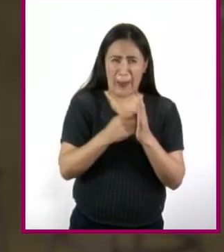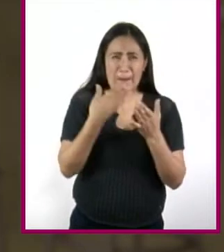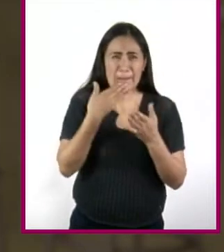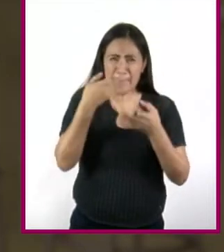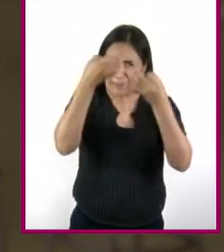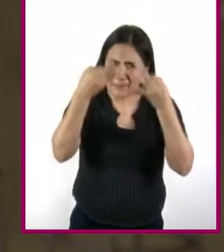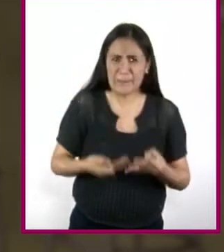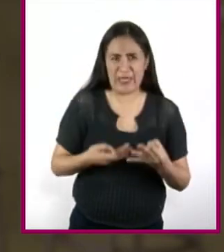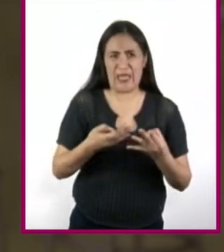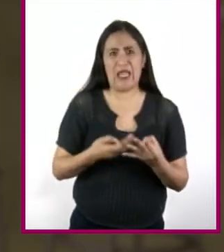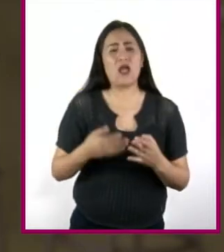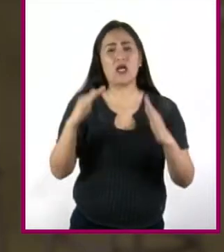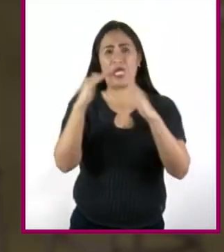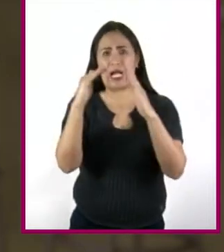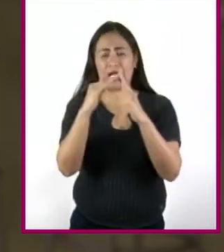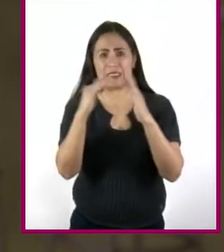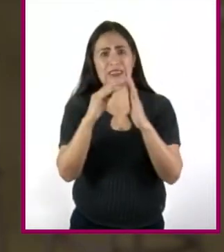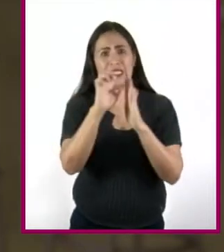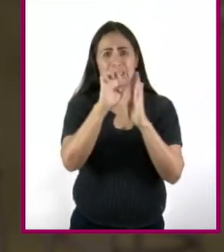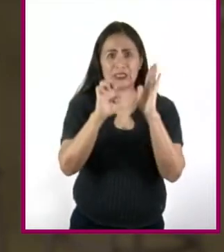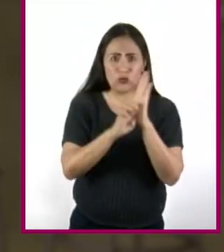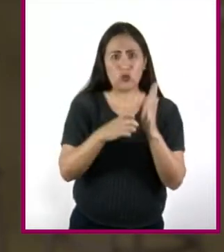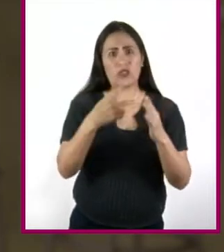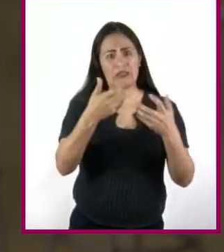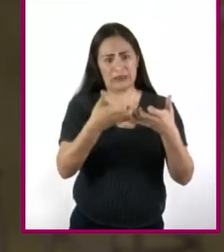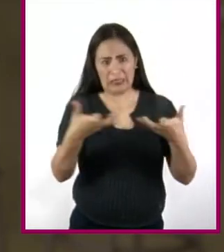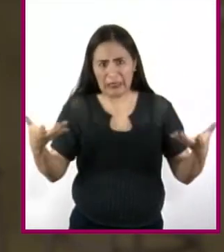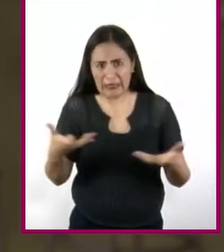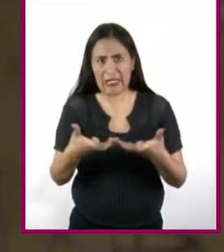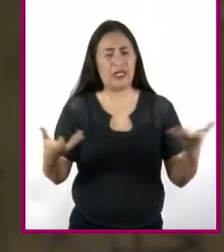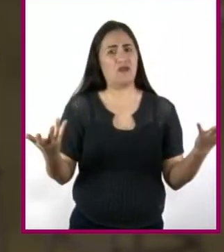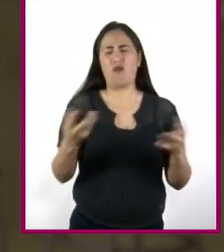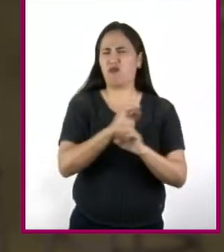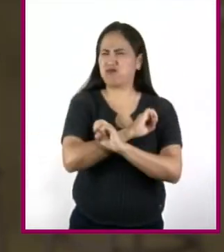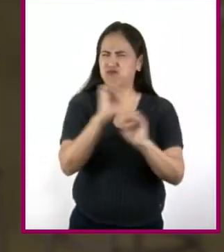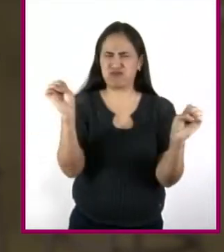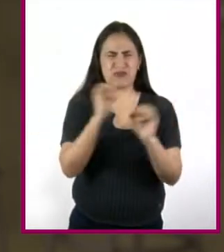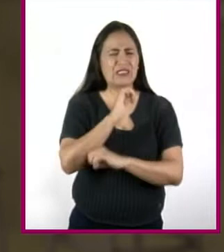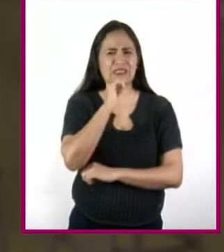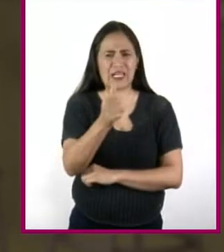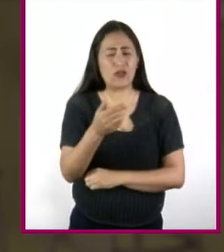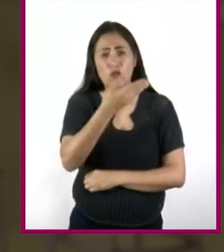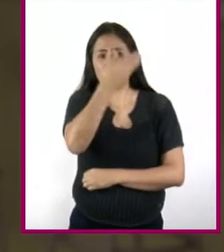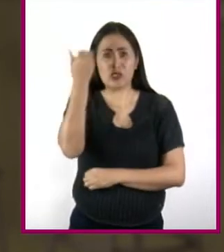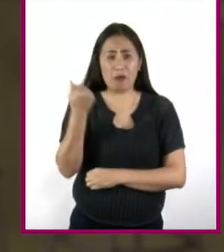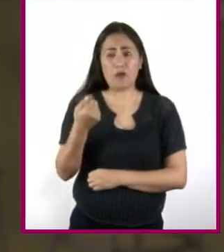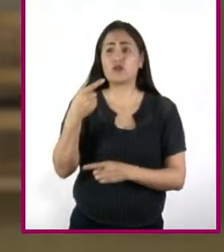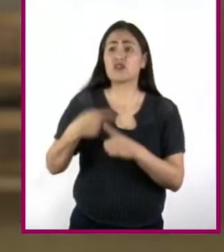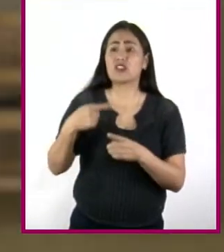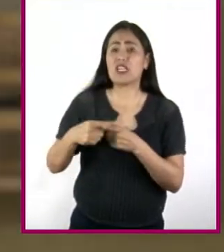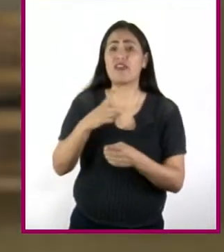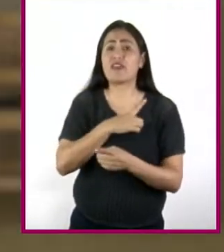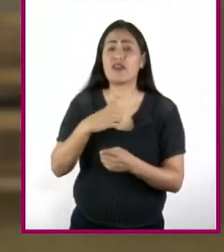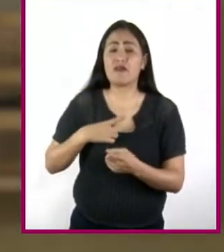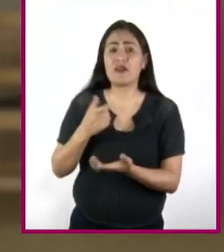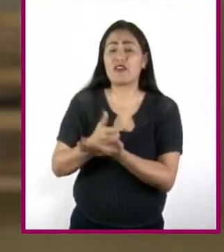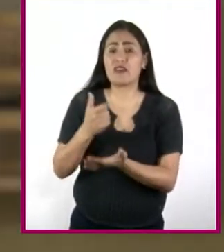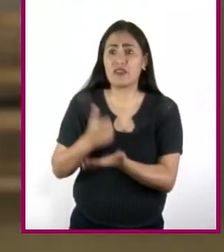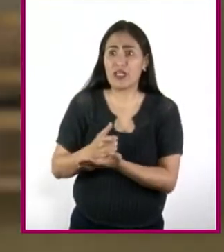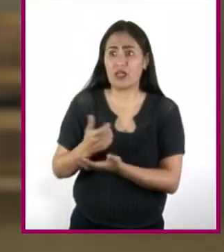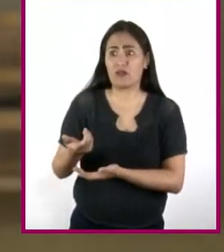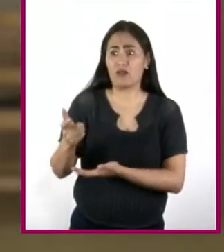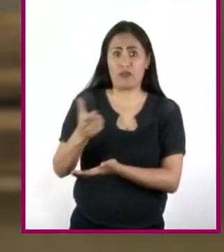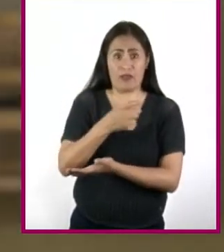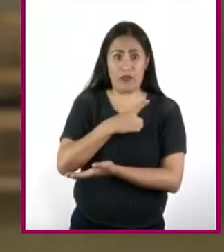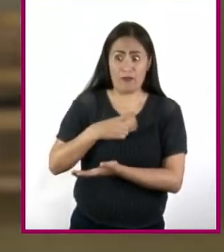No tiene escrituras de su casa y su terreno. No dejó testamento. No sabemos si a alguien le quedó a deber dinero. Bueno,